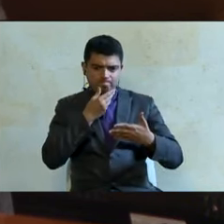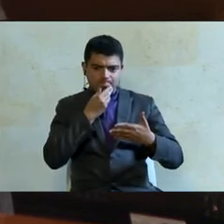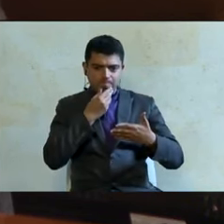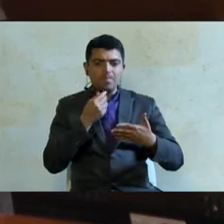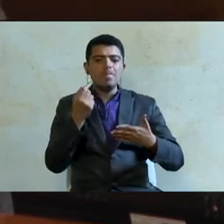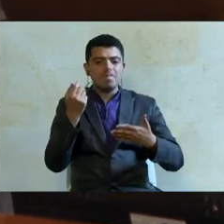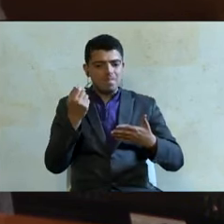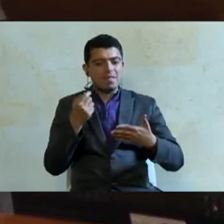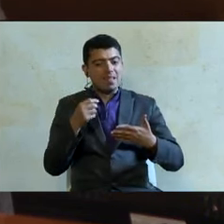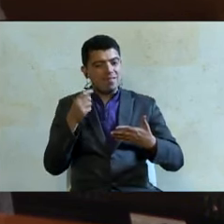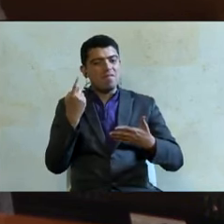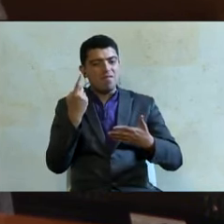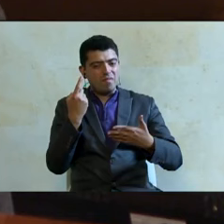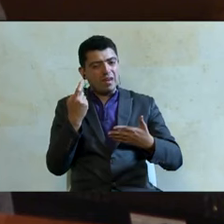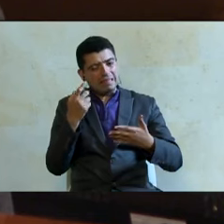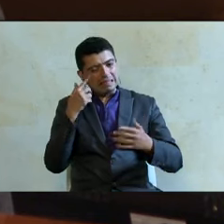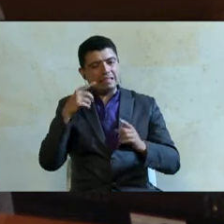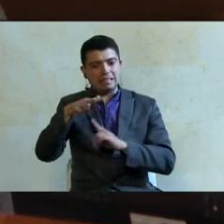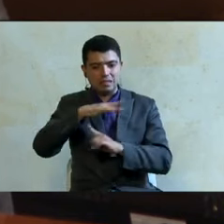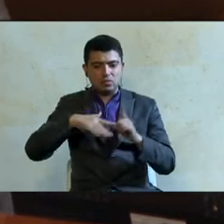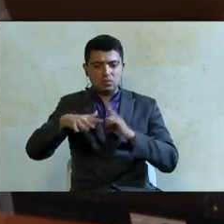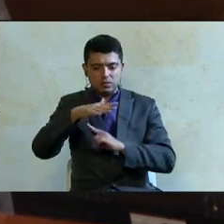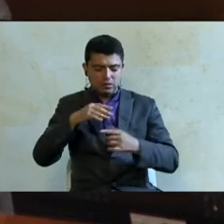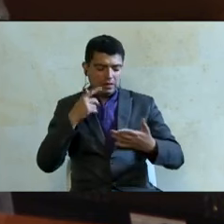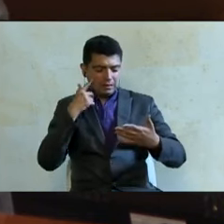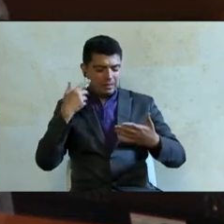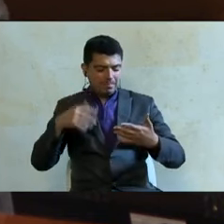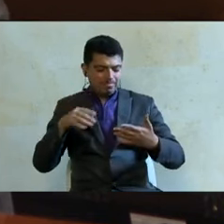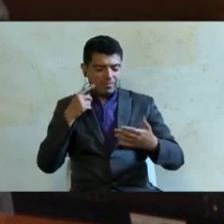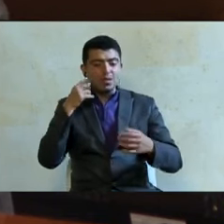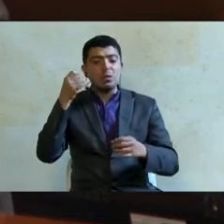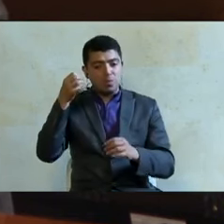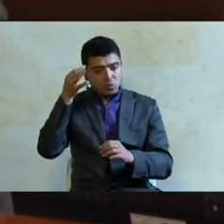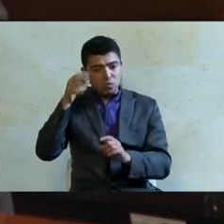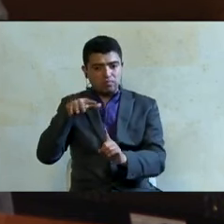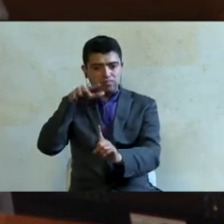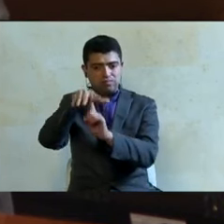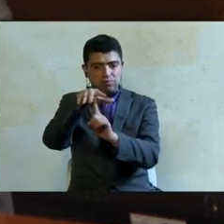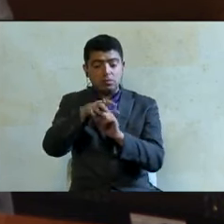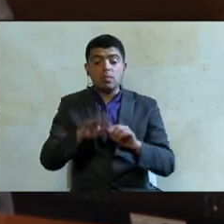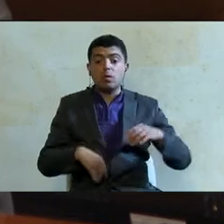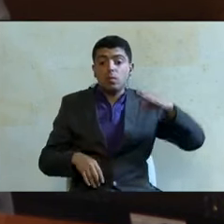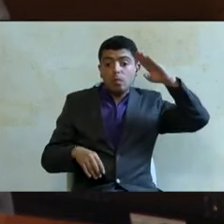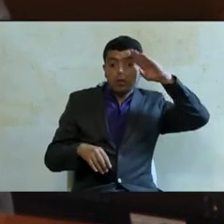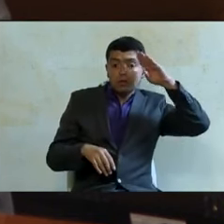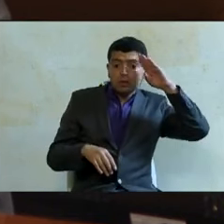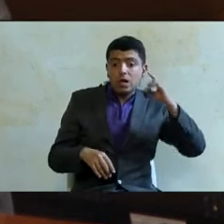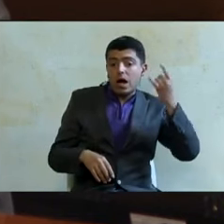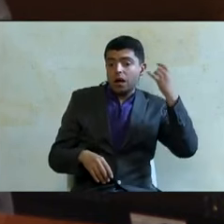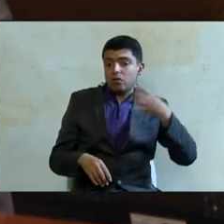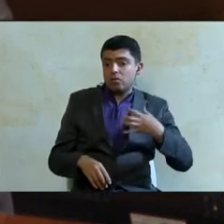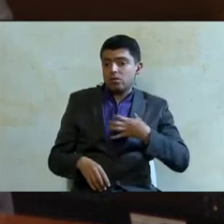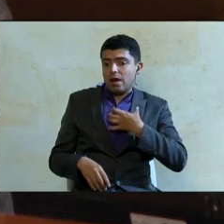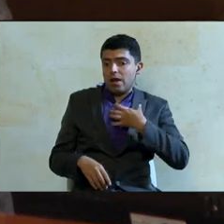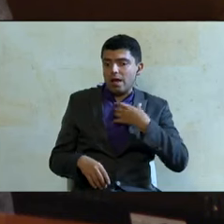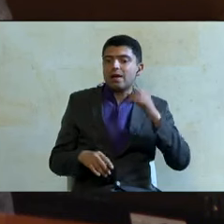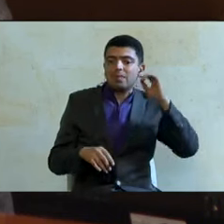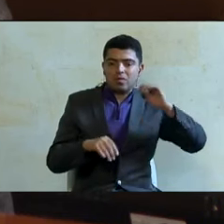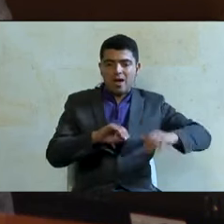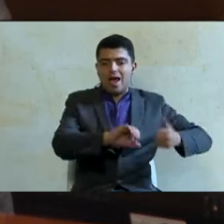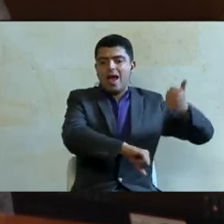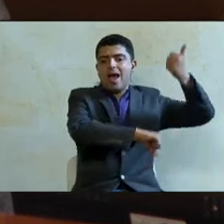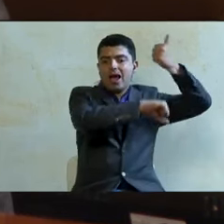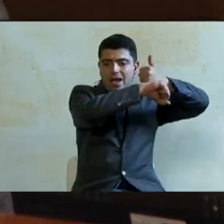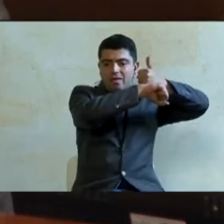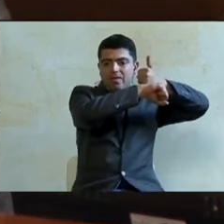tener algunas situaciones particulares perjudicando por ejemplo un policía que por una queja por un informe de un superior pueda